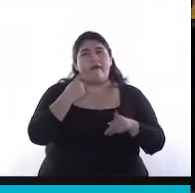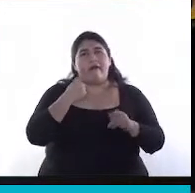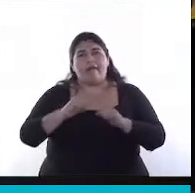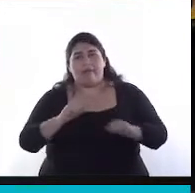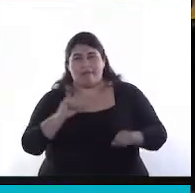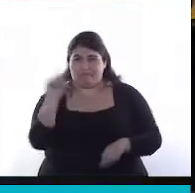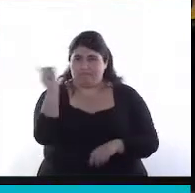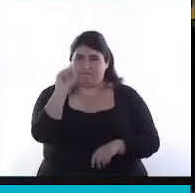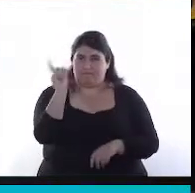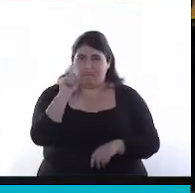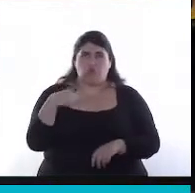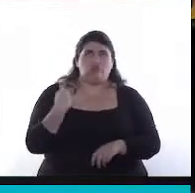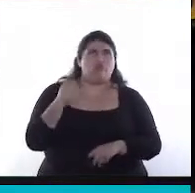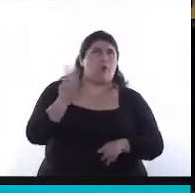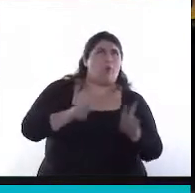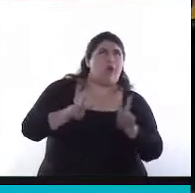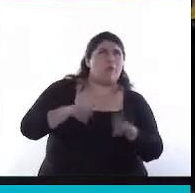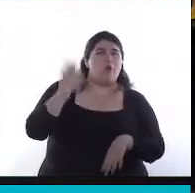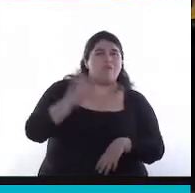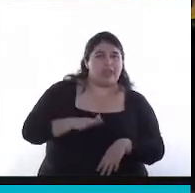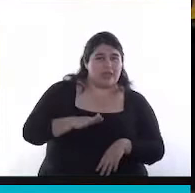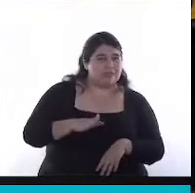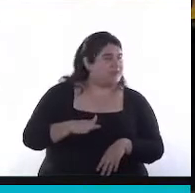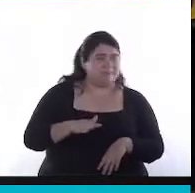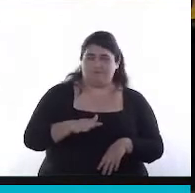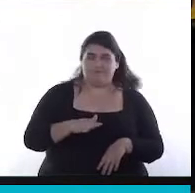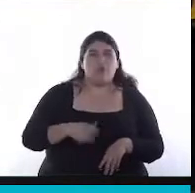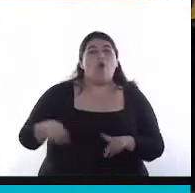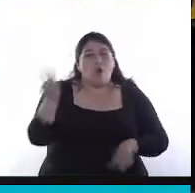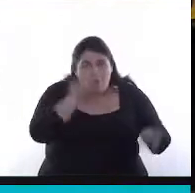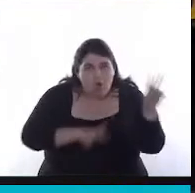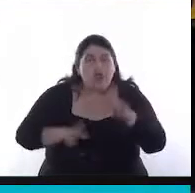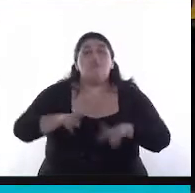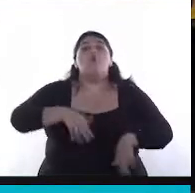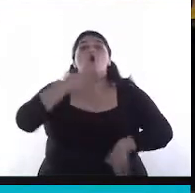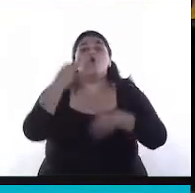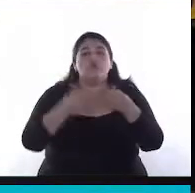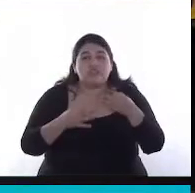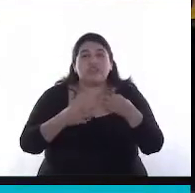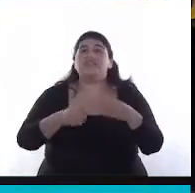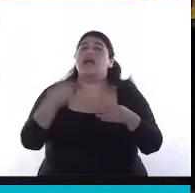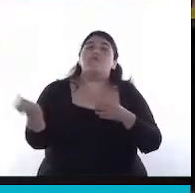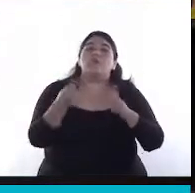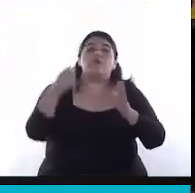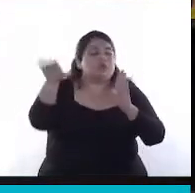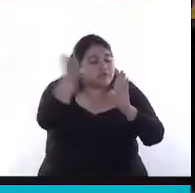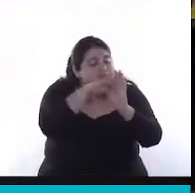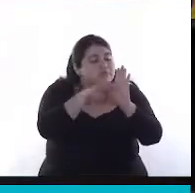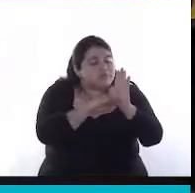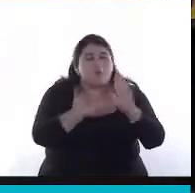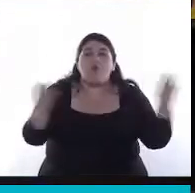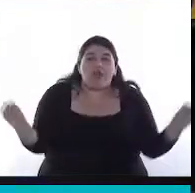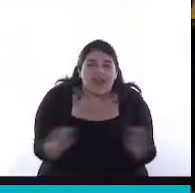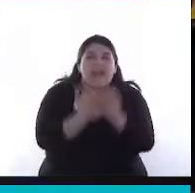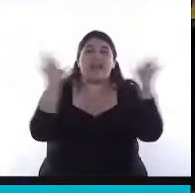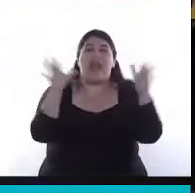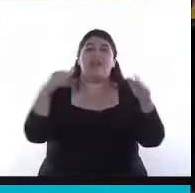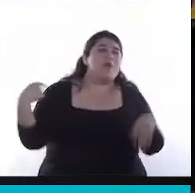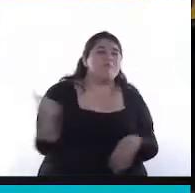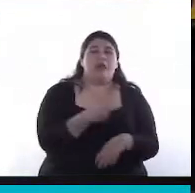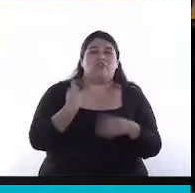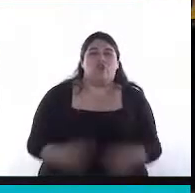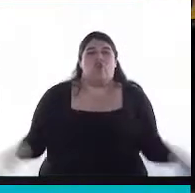venganza buscamos justicia y la justicia es con reglas claras para todos nada más y nada menos